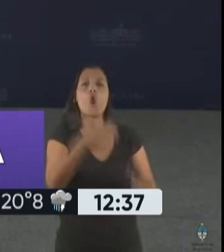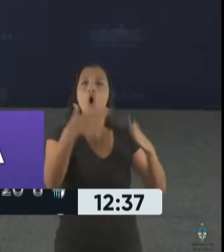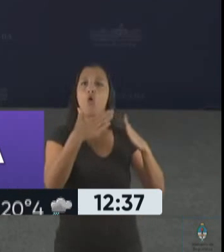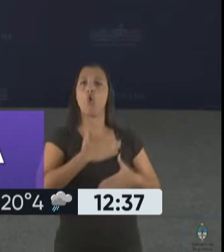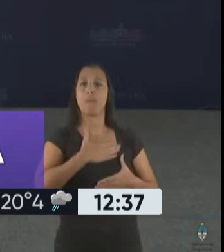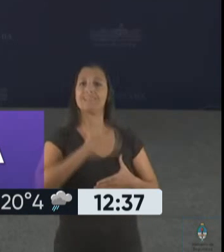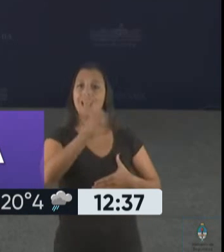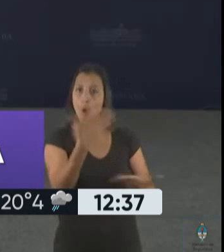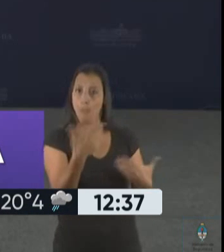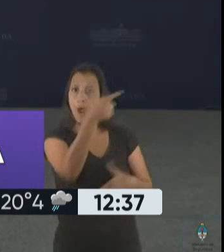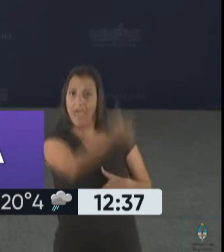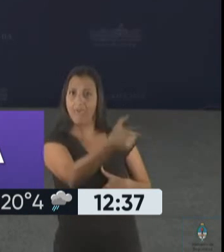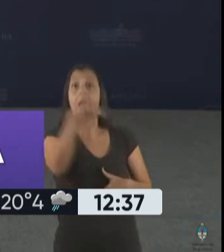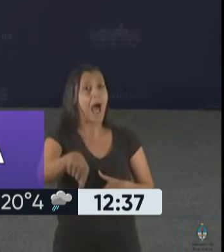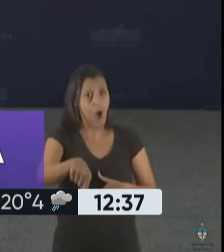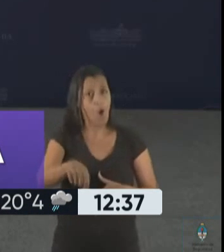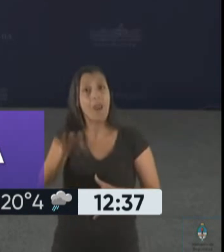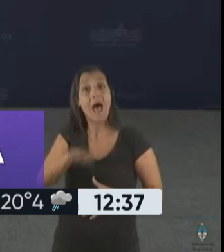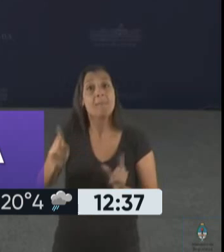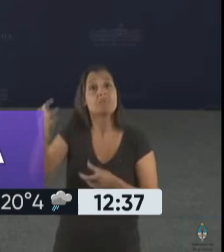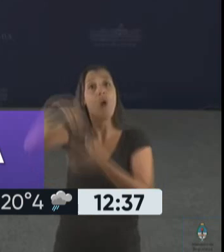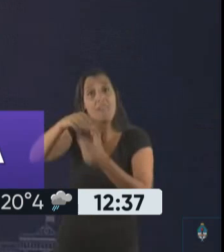ahora también se extiende al lugar de trabajo.